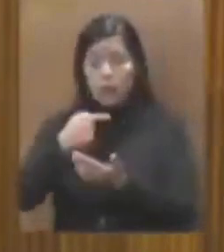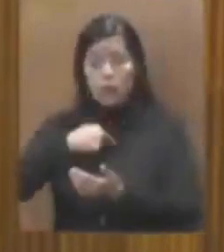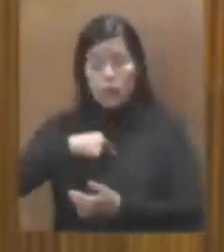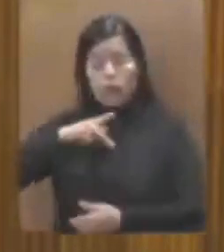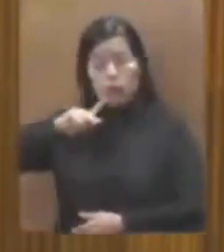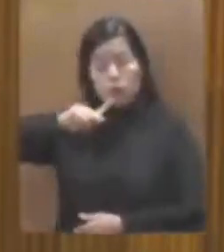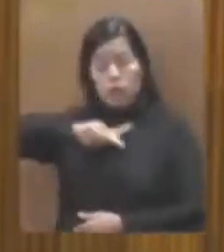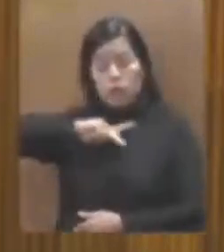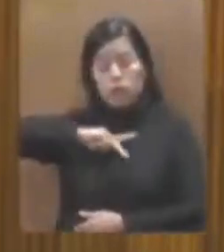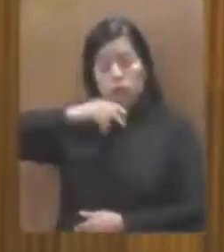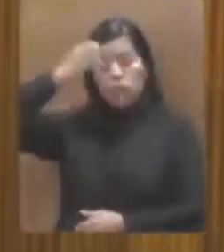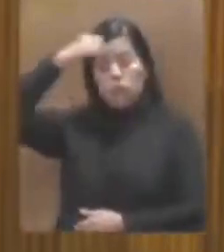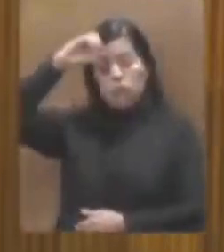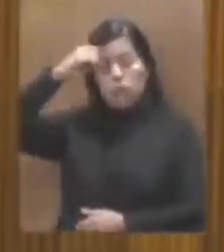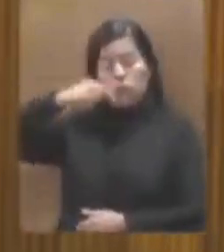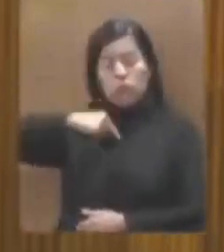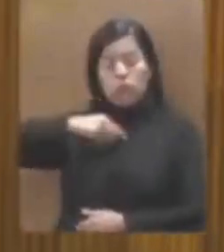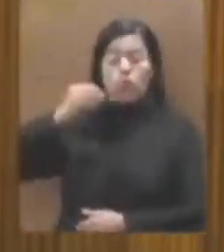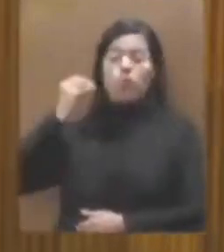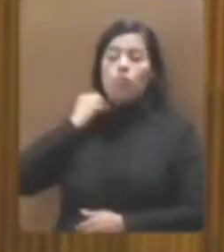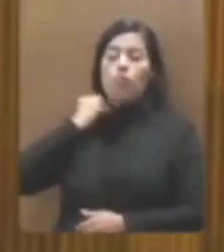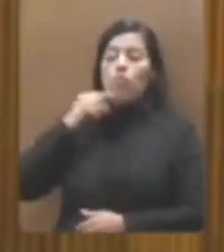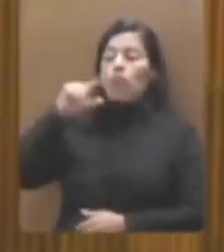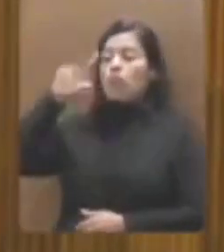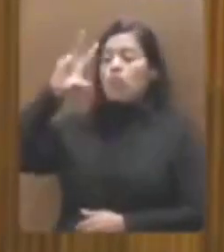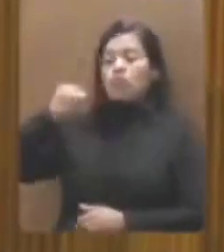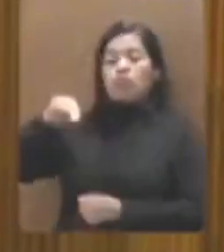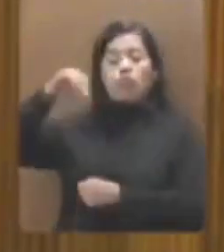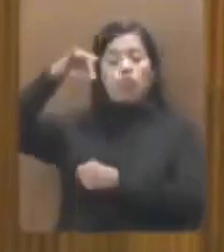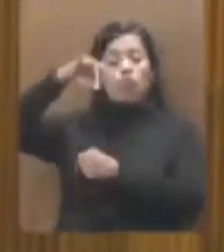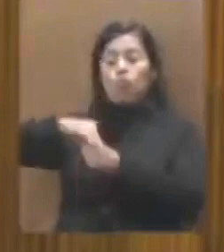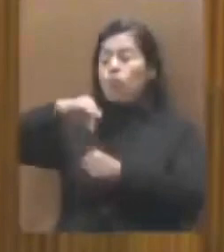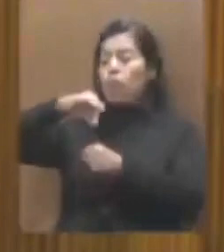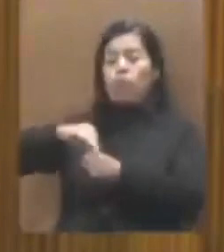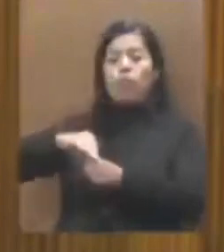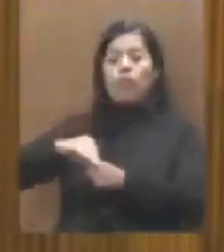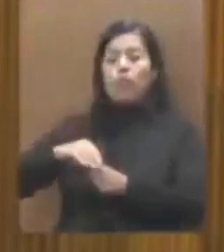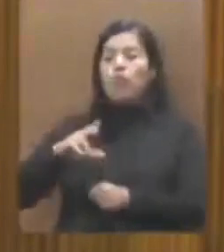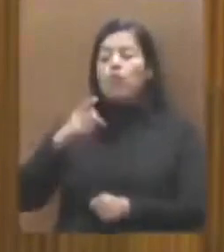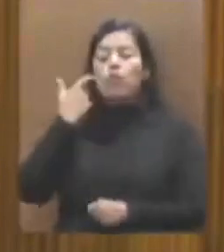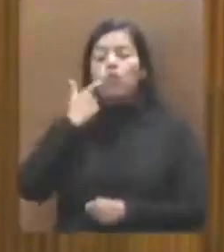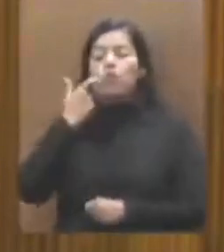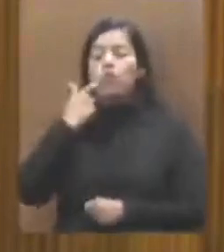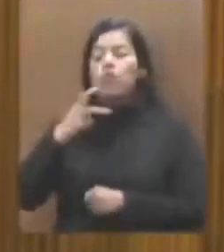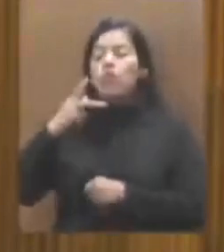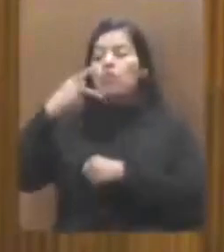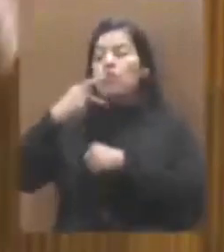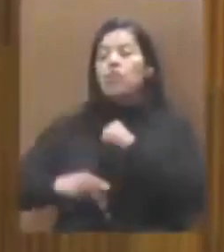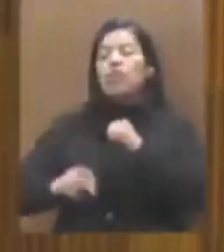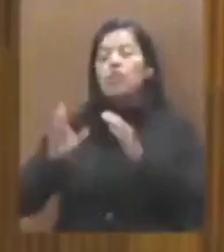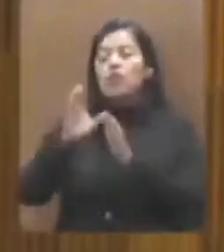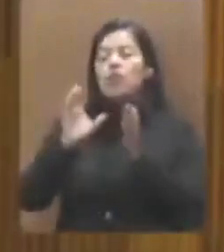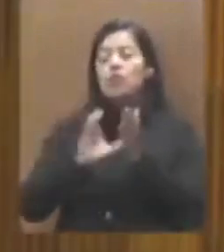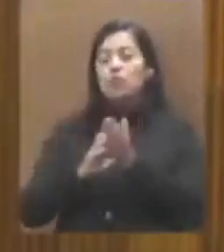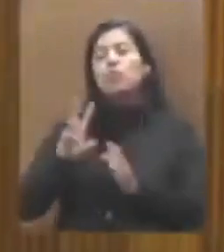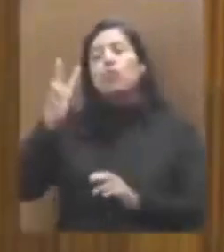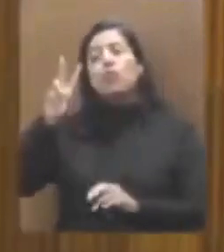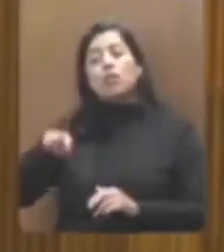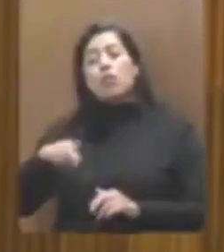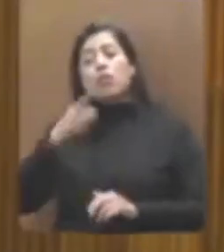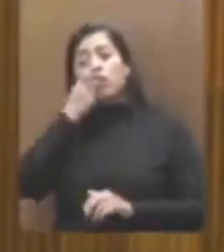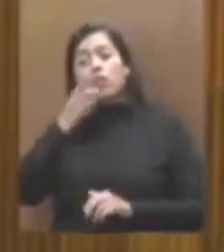la opinión del de un servidor como abogado no voy a participar en esta votación porque no quiero violentar la Constitución que por cierto